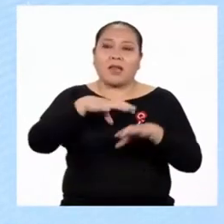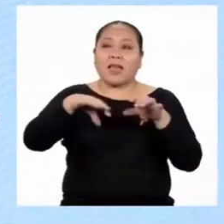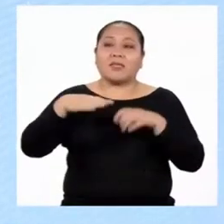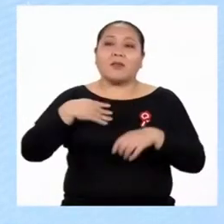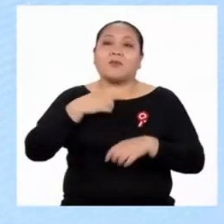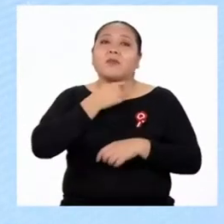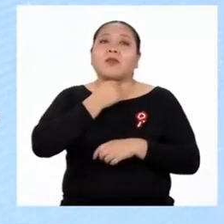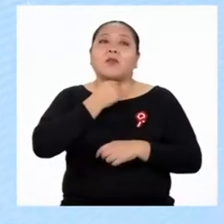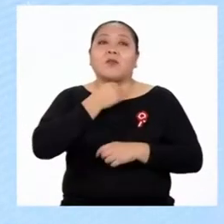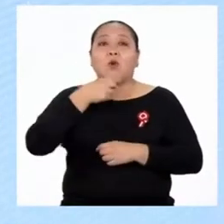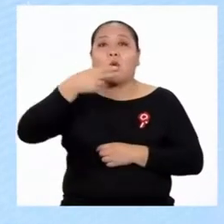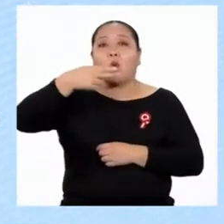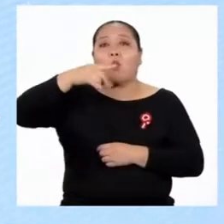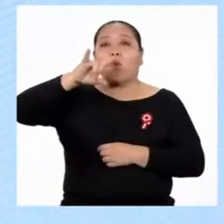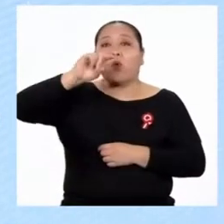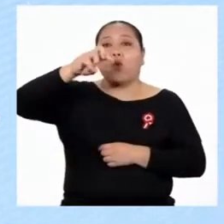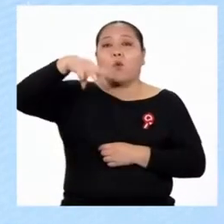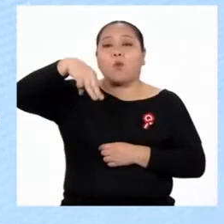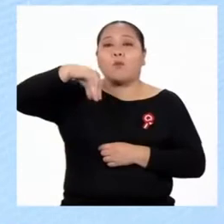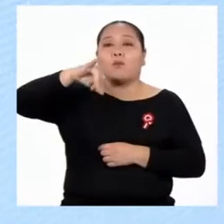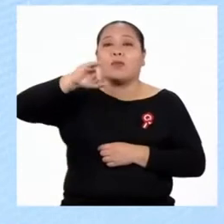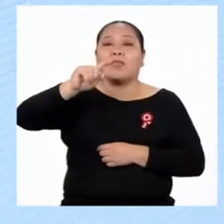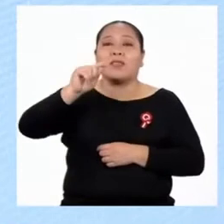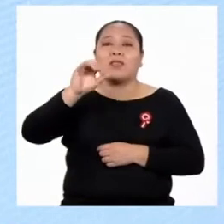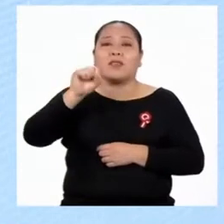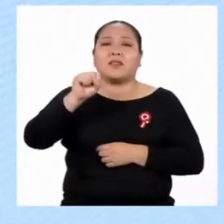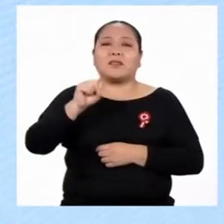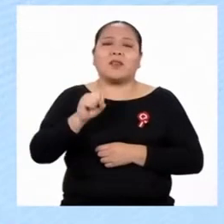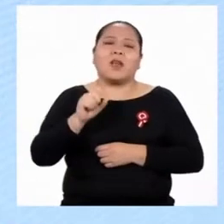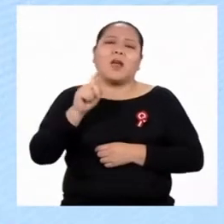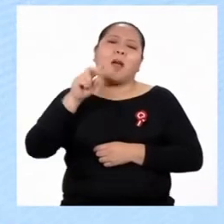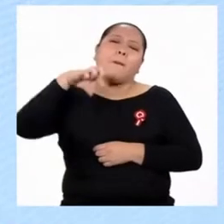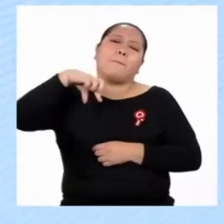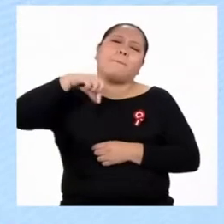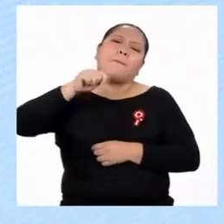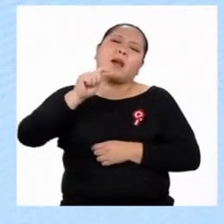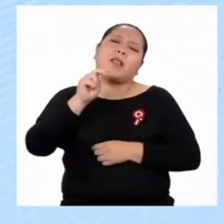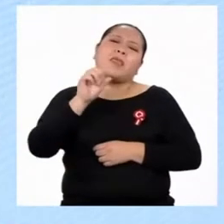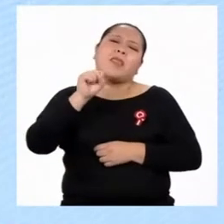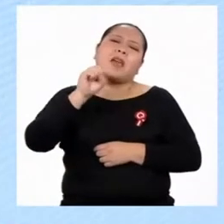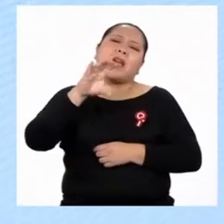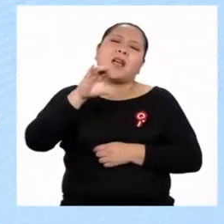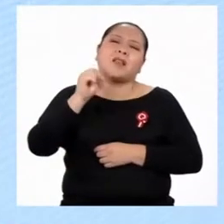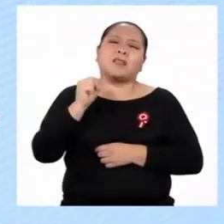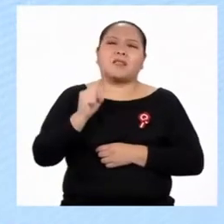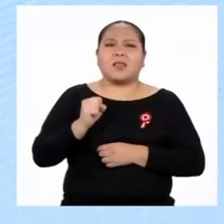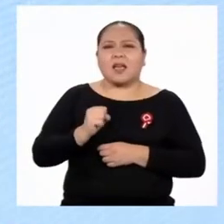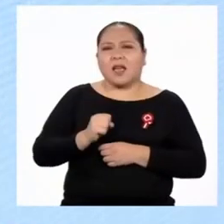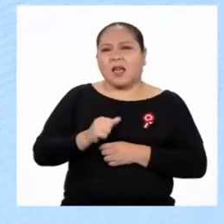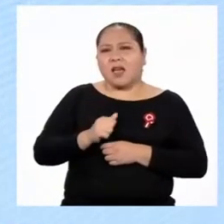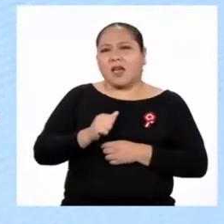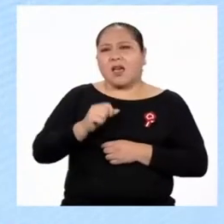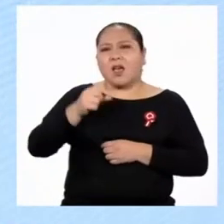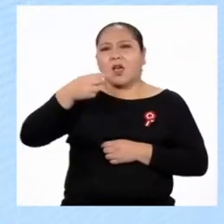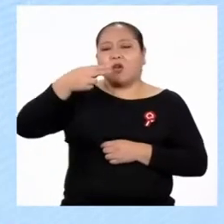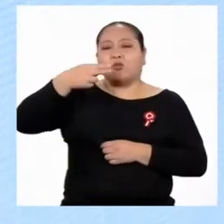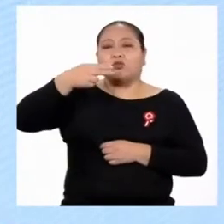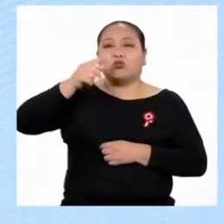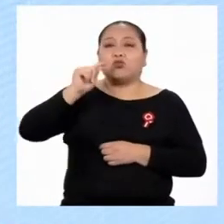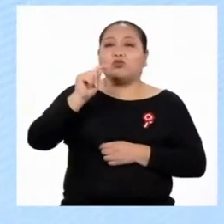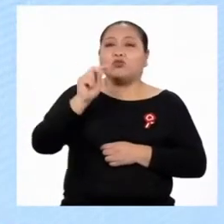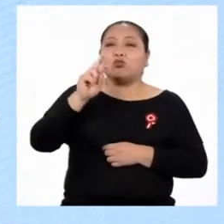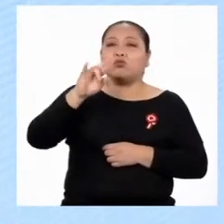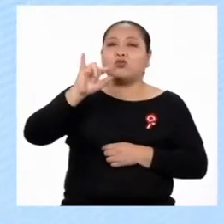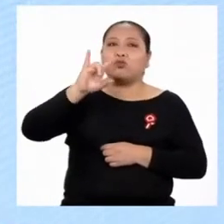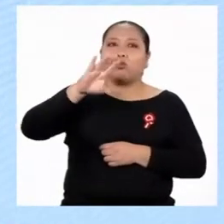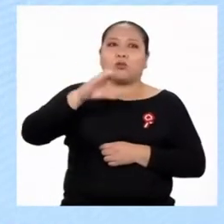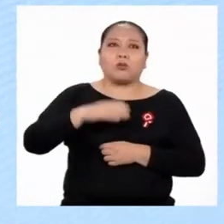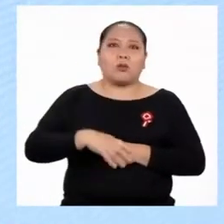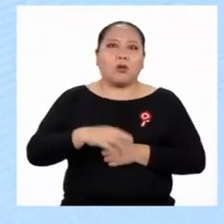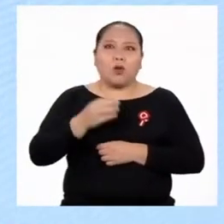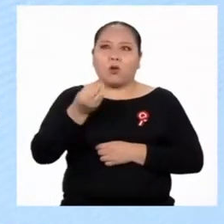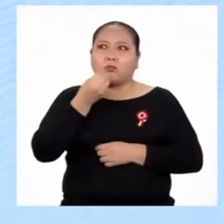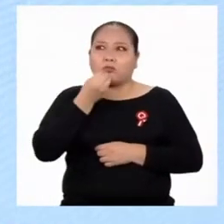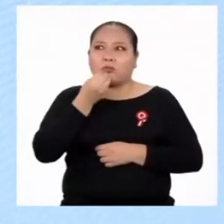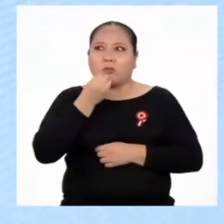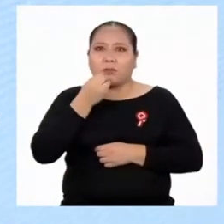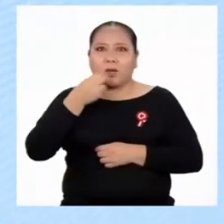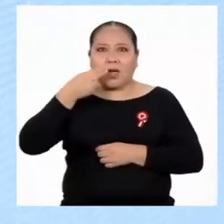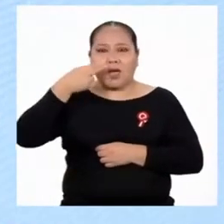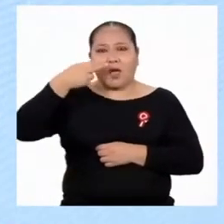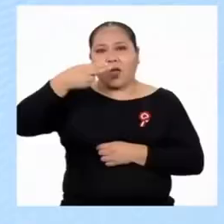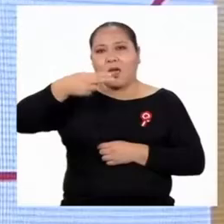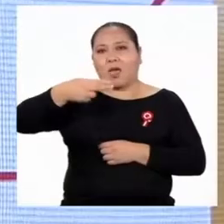También humitas, patasca, trucha, ¡uf! ¡Qué rico se come en Huancayo, Chupaca, Concepción